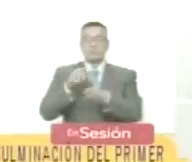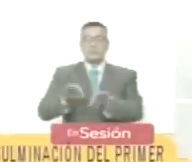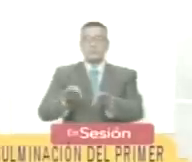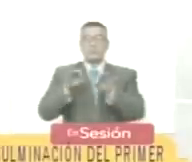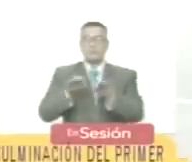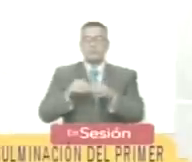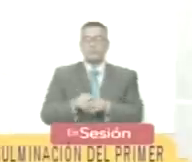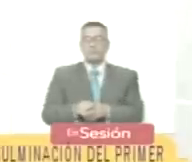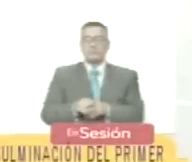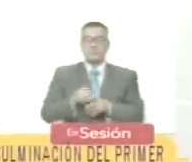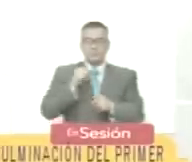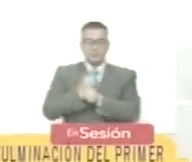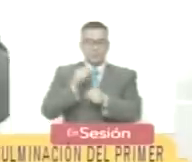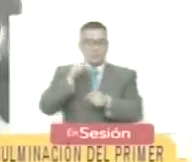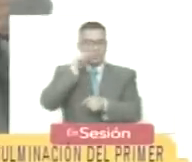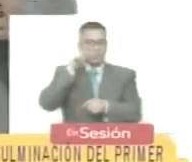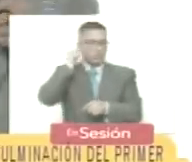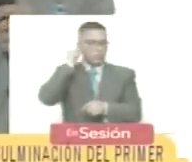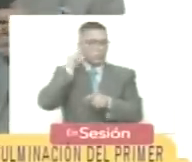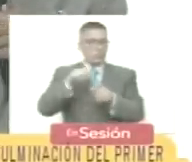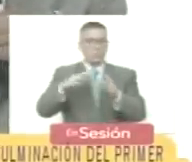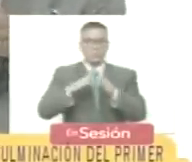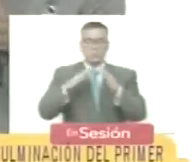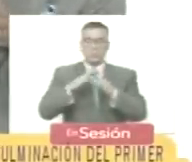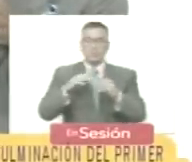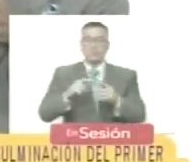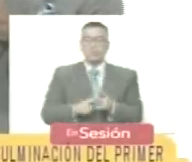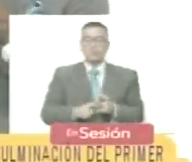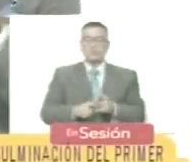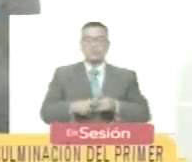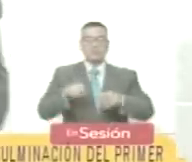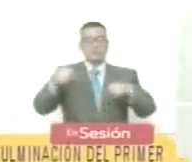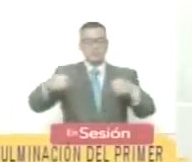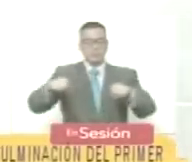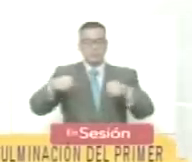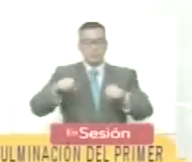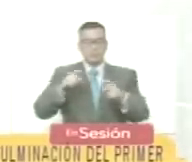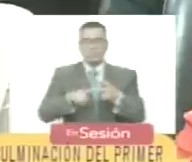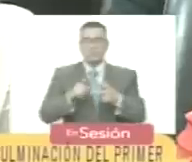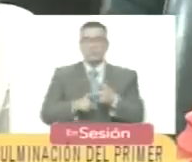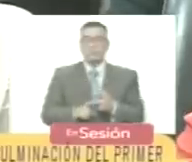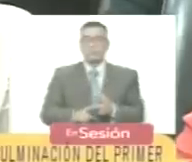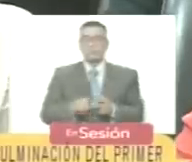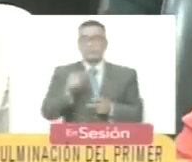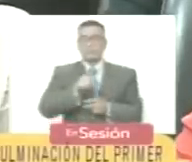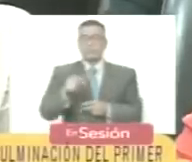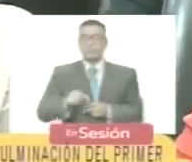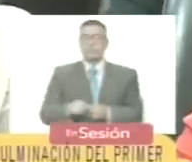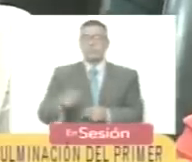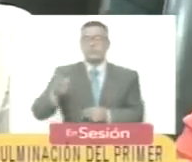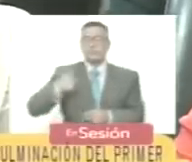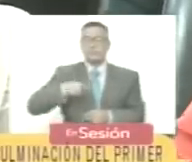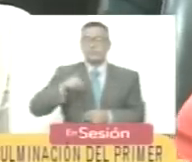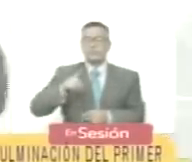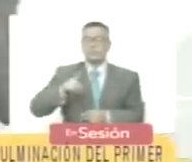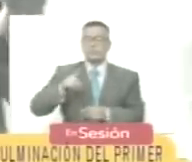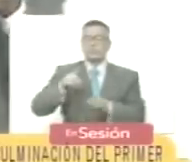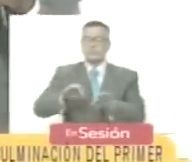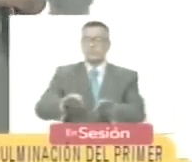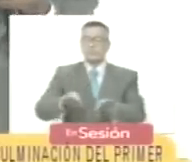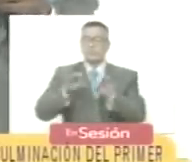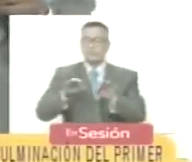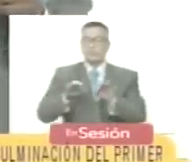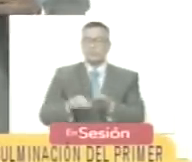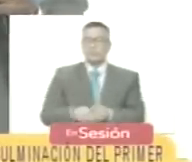especiales, con las trabajadoras y los trabajadores domésticos, con los motorizados, con personas que tenían régimen especiales